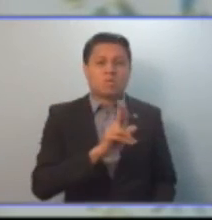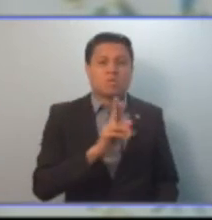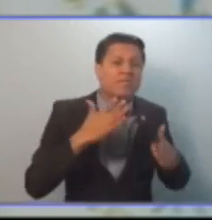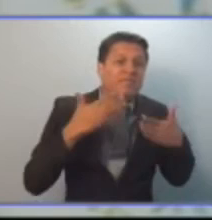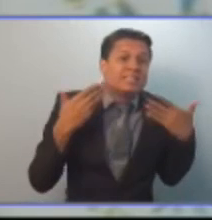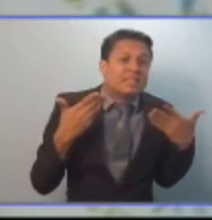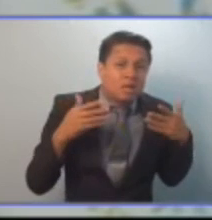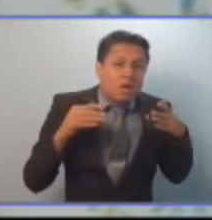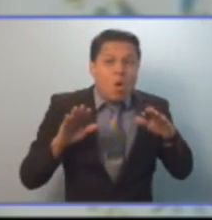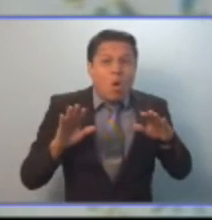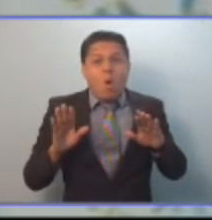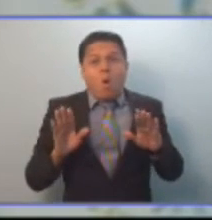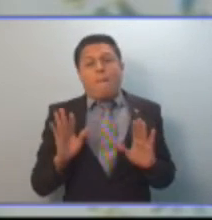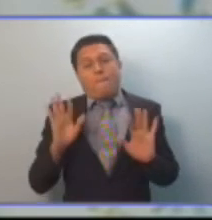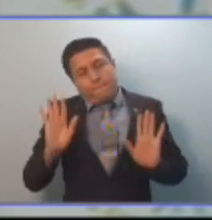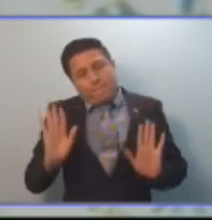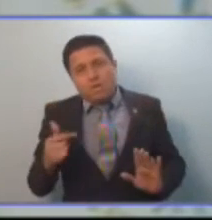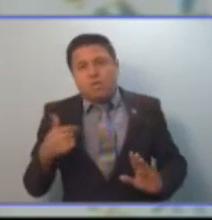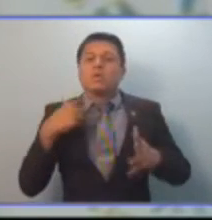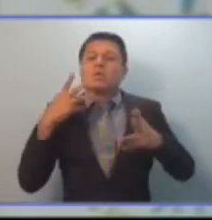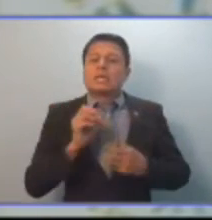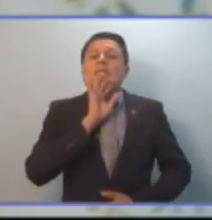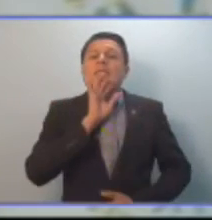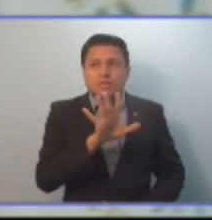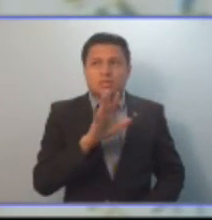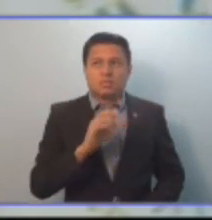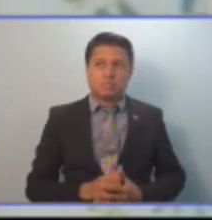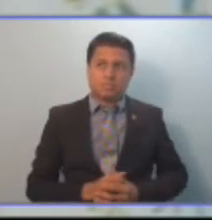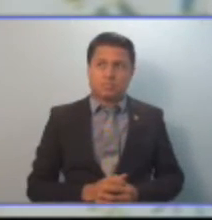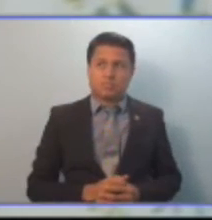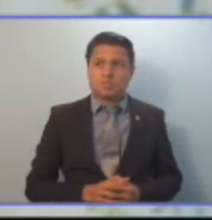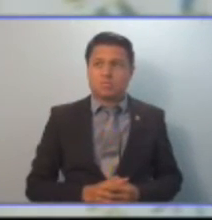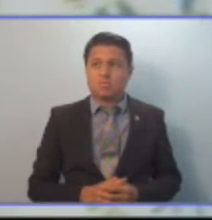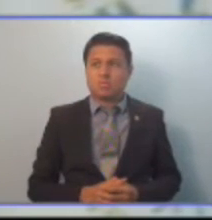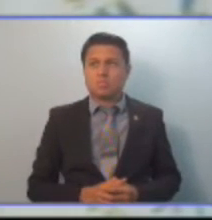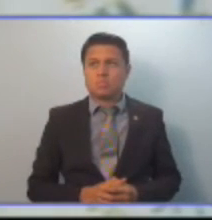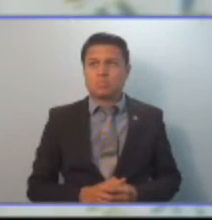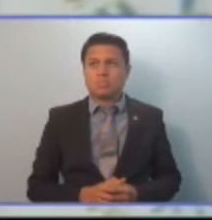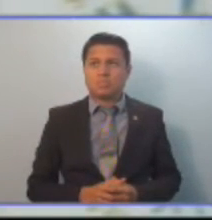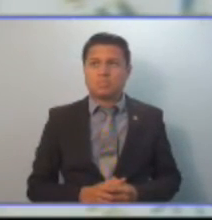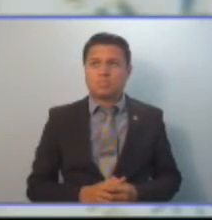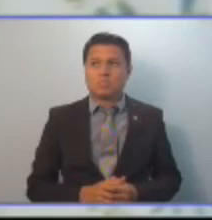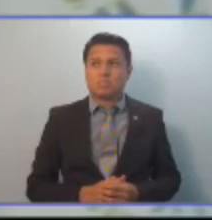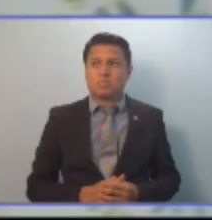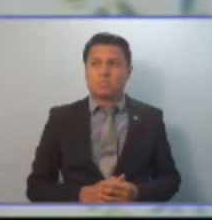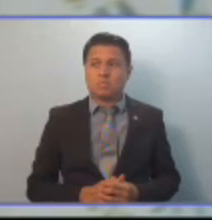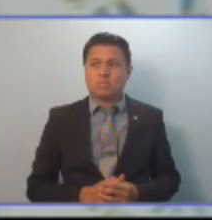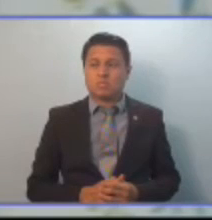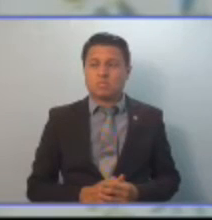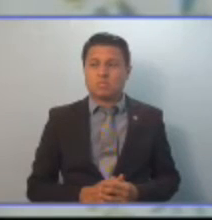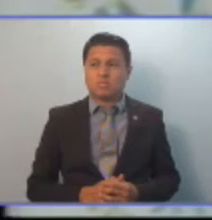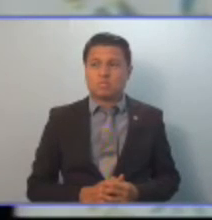feliz, pero lo que quiero decir es que